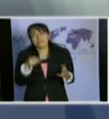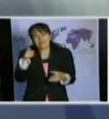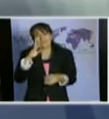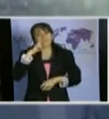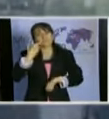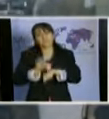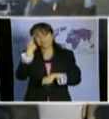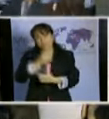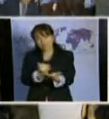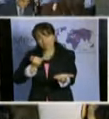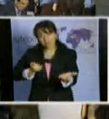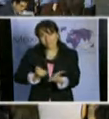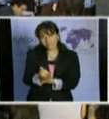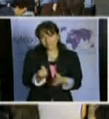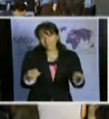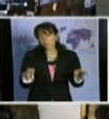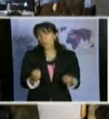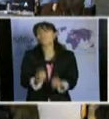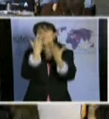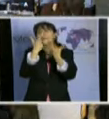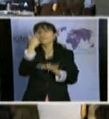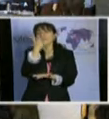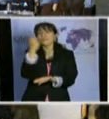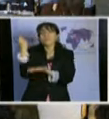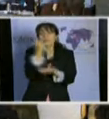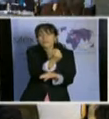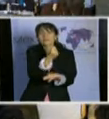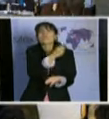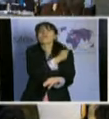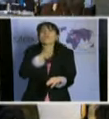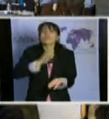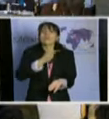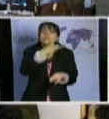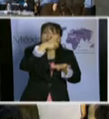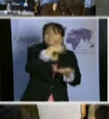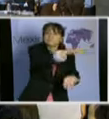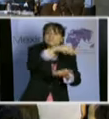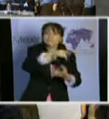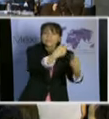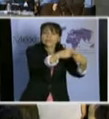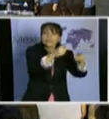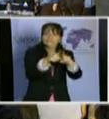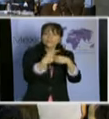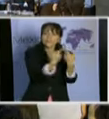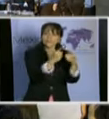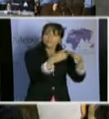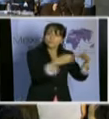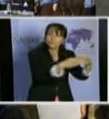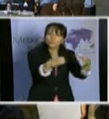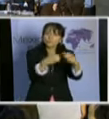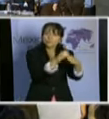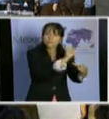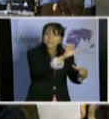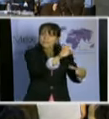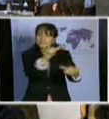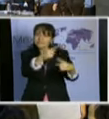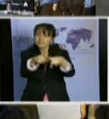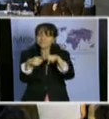vista vinculado a las organizaciones de la sociedad civil y a los objetivos post-2015.